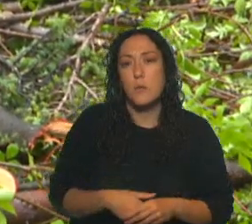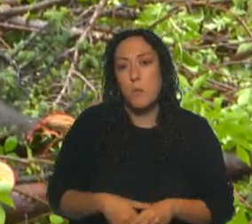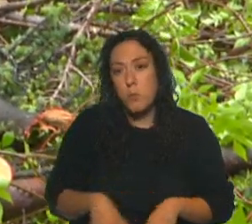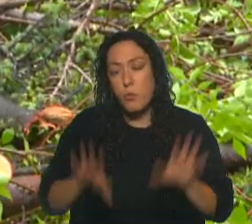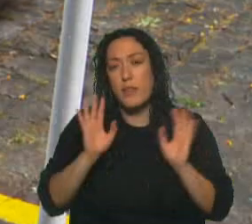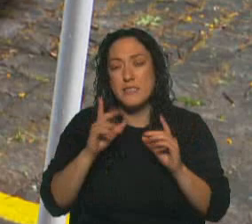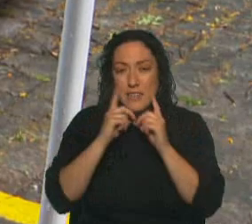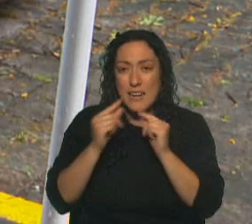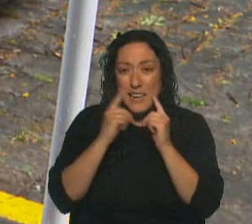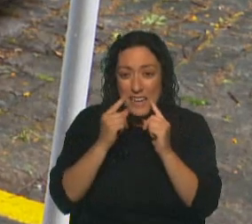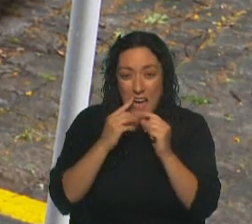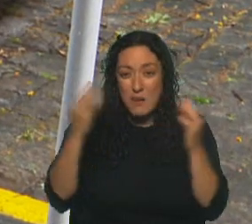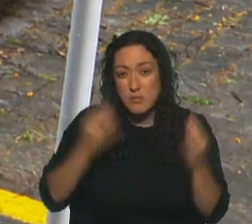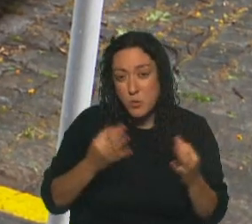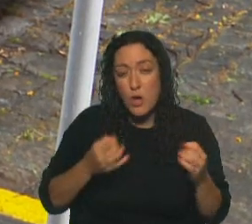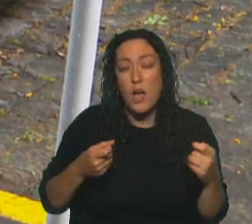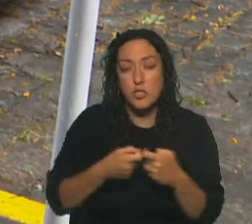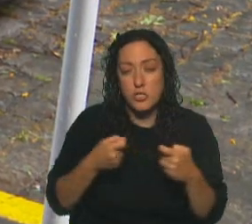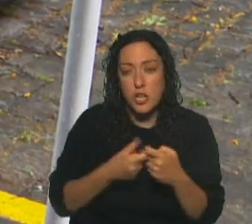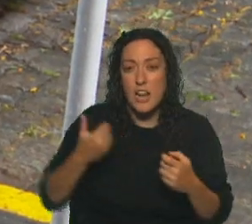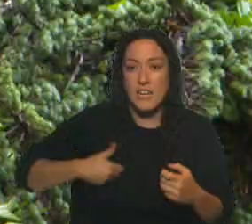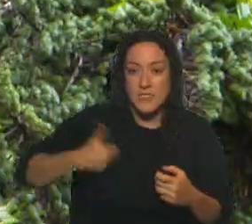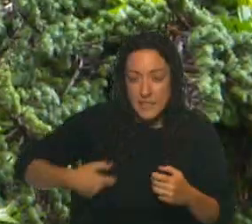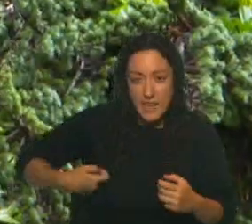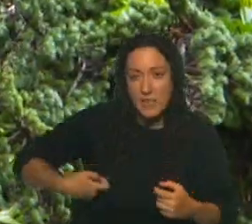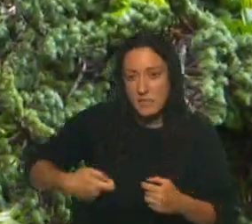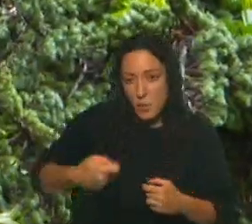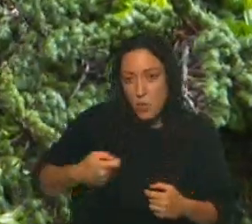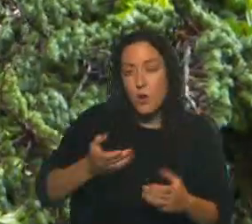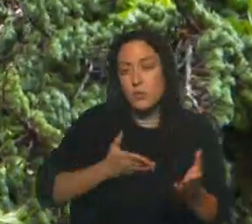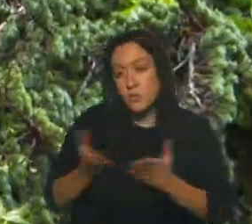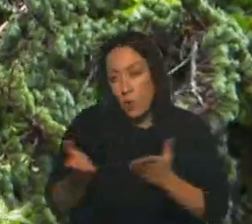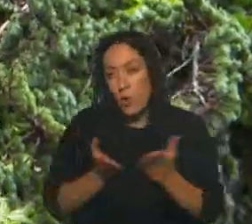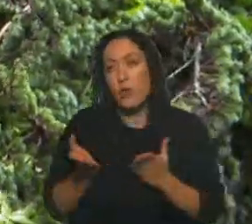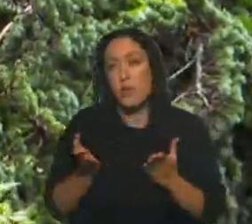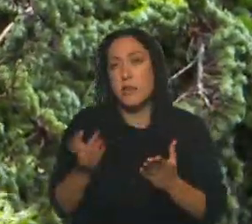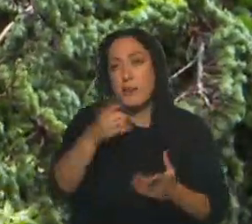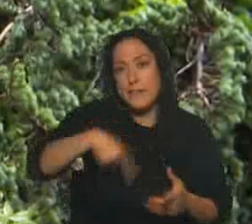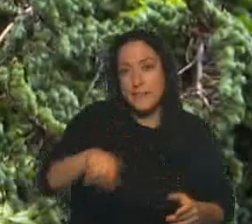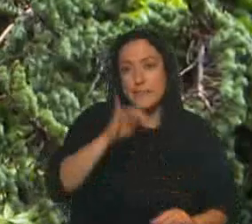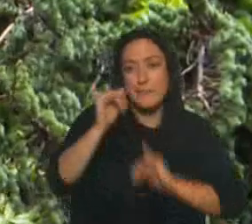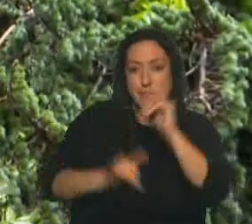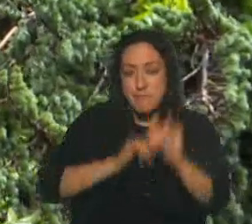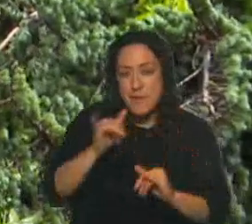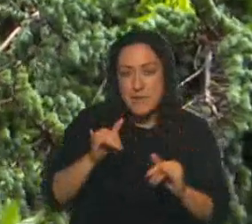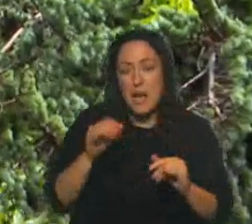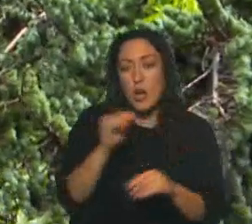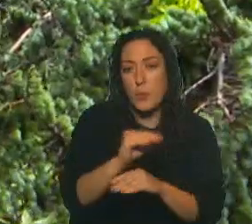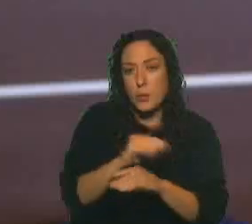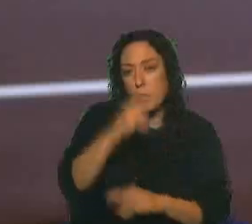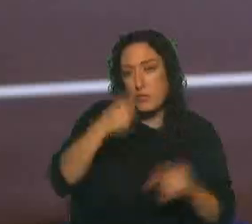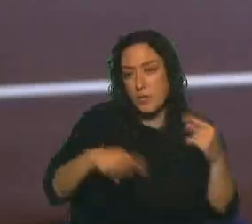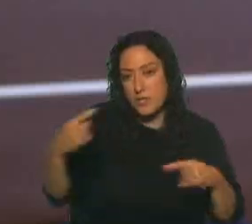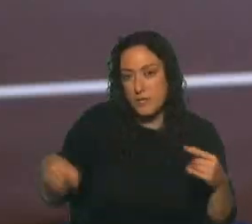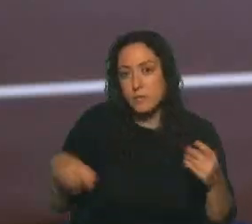de reclamos, desde la Asociación Argentina de Productores Asesores de Seguros explican las diferentes coberturas. Respecto a